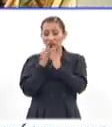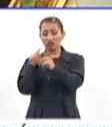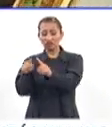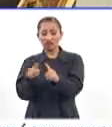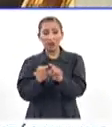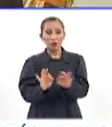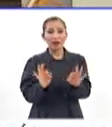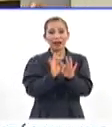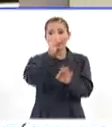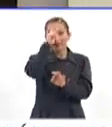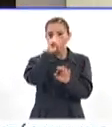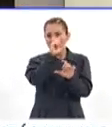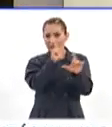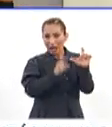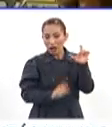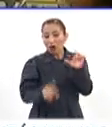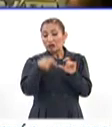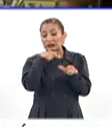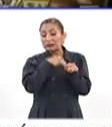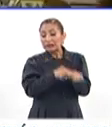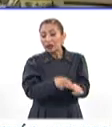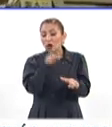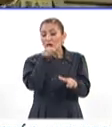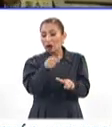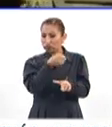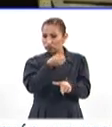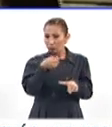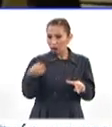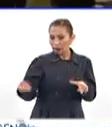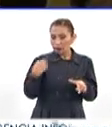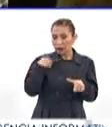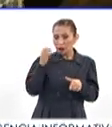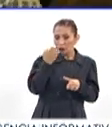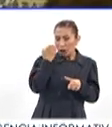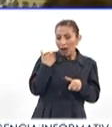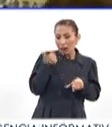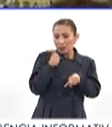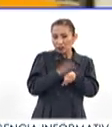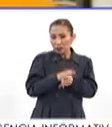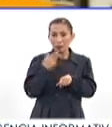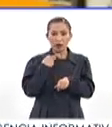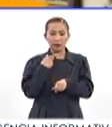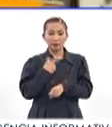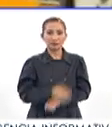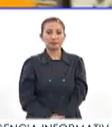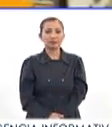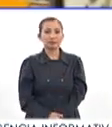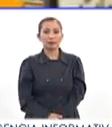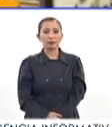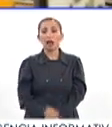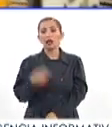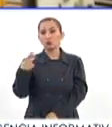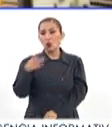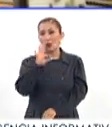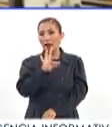más importantes del país, manteniendo una disciplina académica, administrativa y política. Durante estos 40 años,